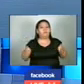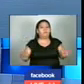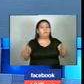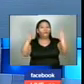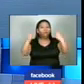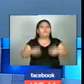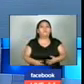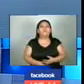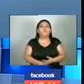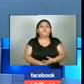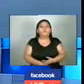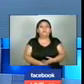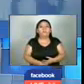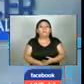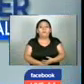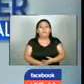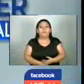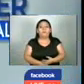Empresarial.